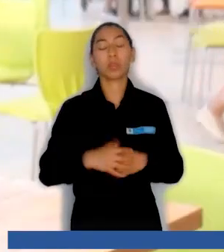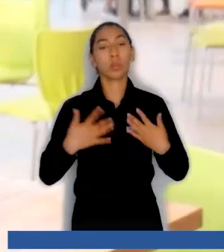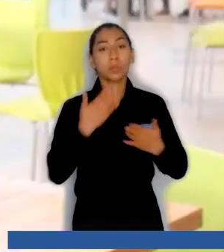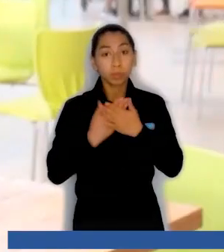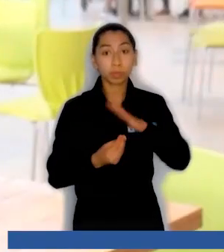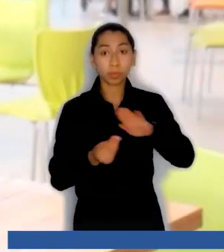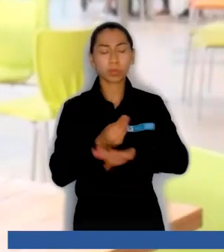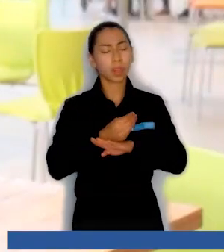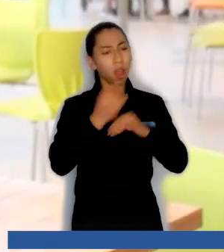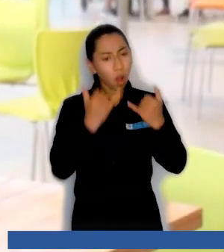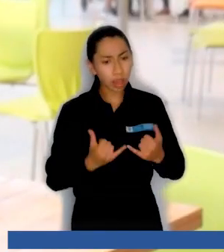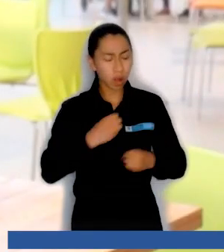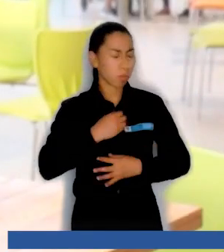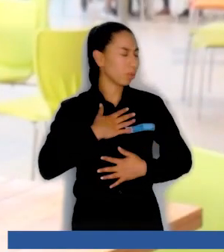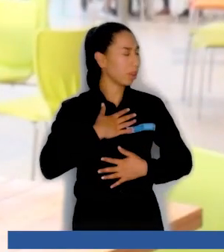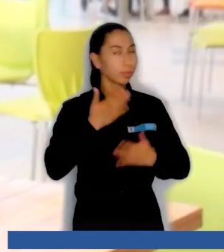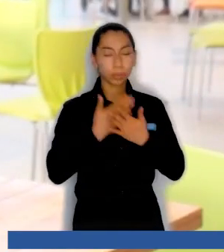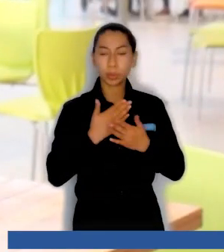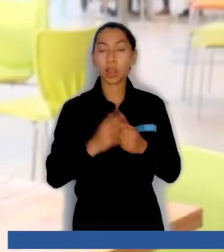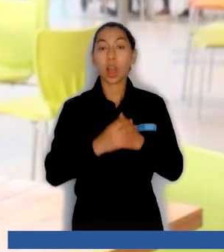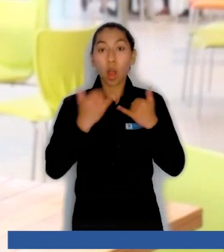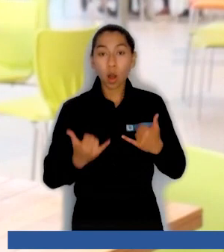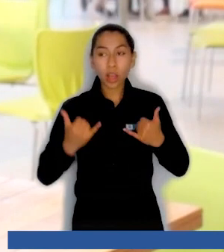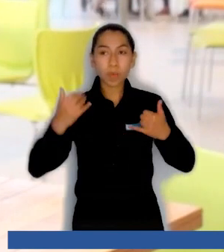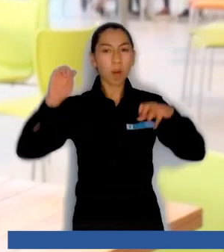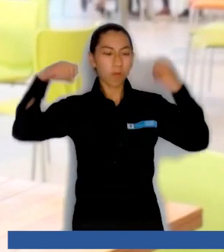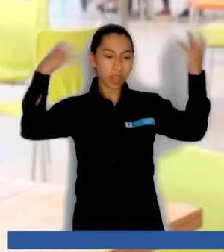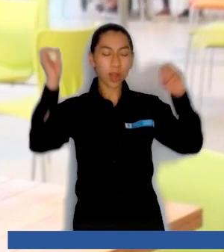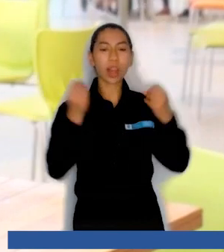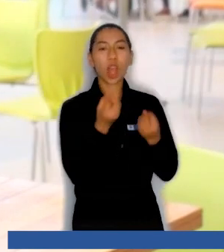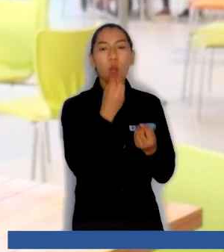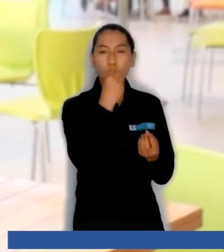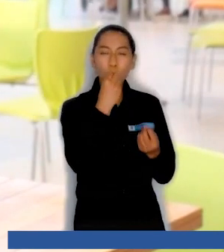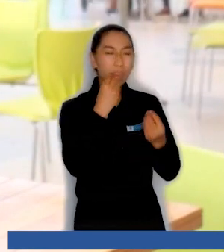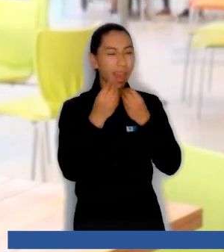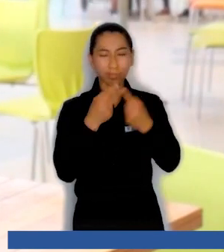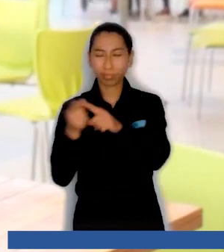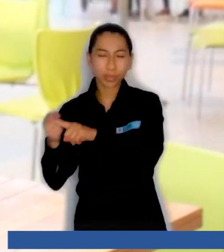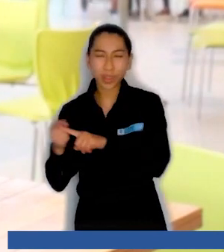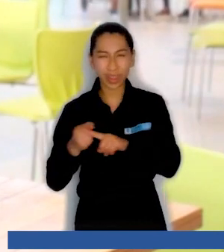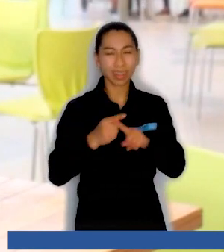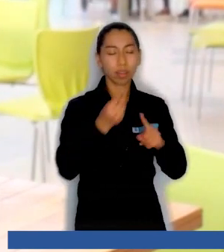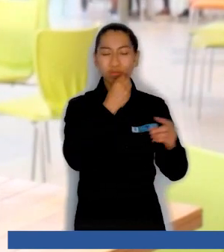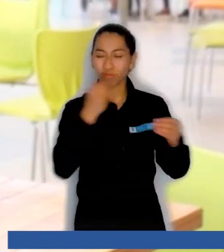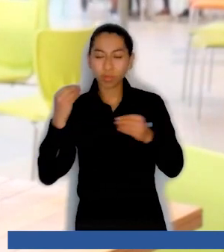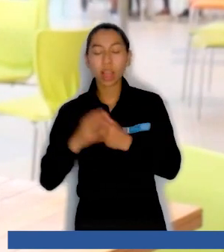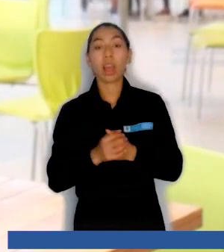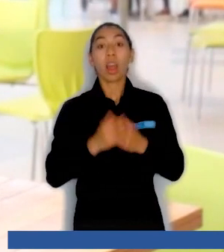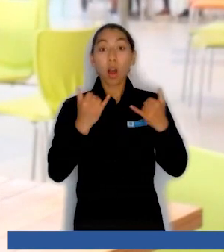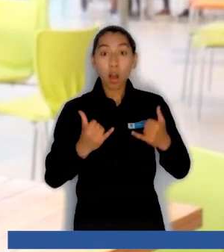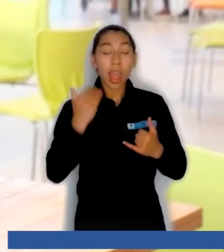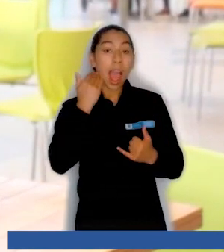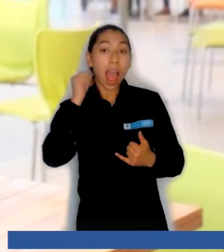Víctimas por esta oportunidad, estamos hoy aquí en el Festival Gastronómico de Popayán con las mujeres víctimas del conflicto armado que han